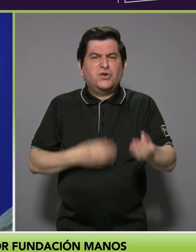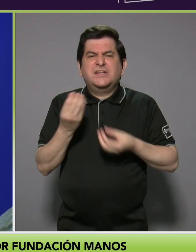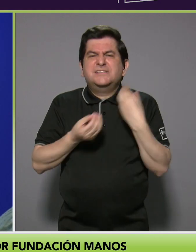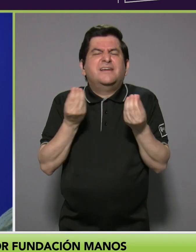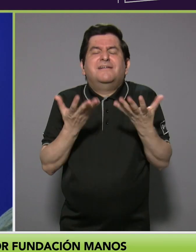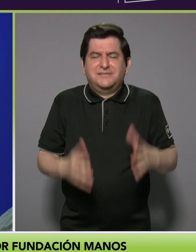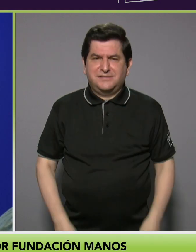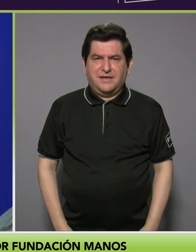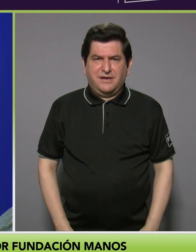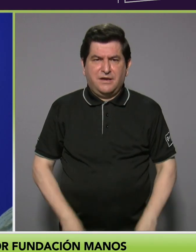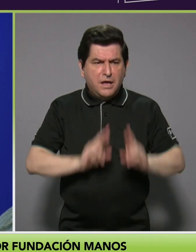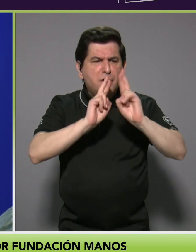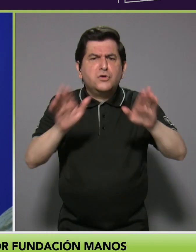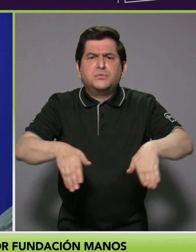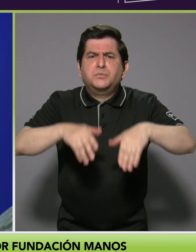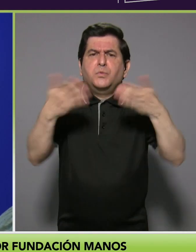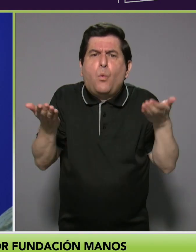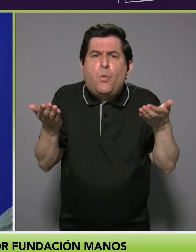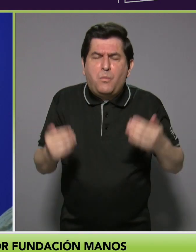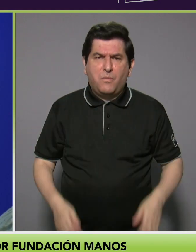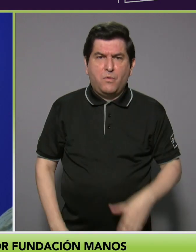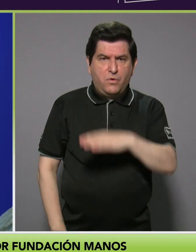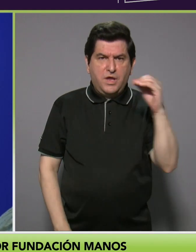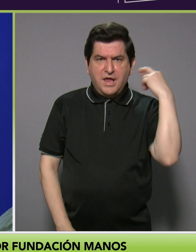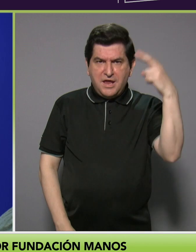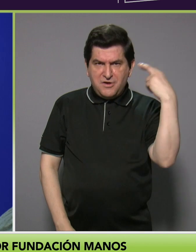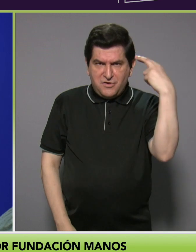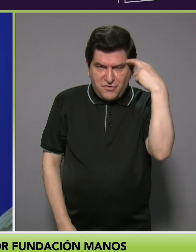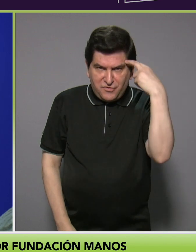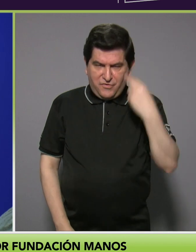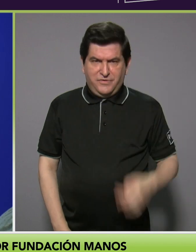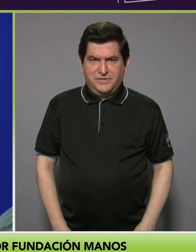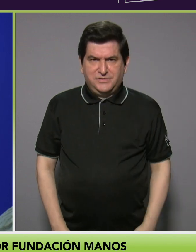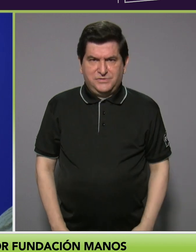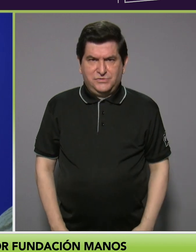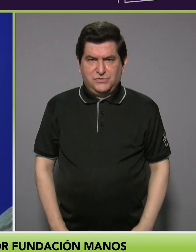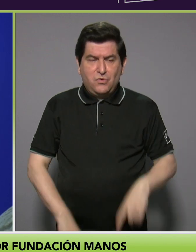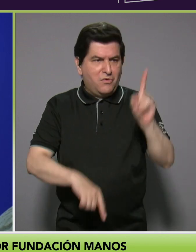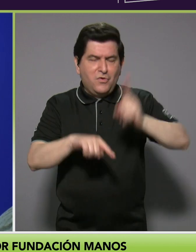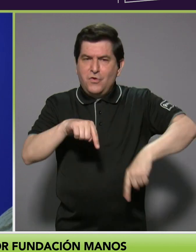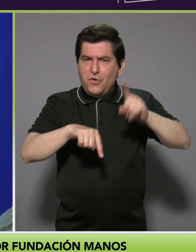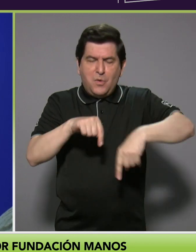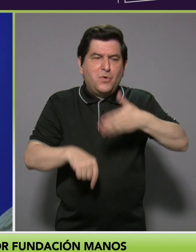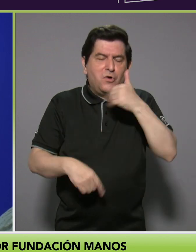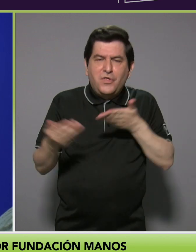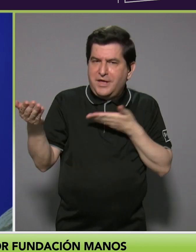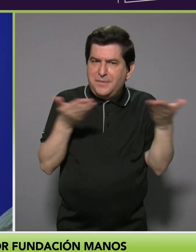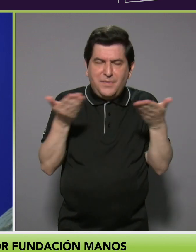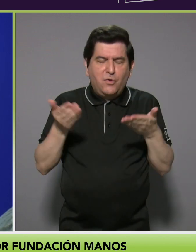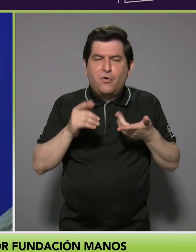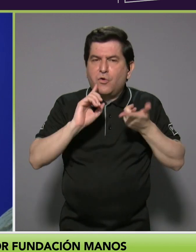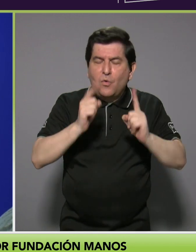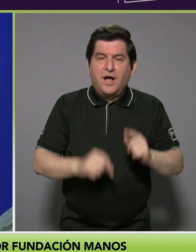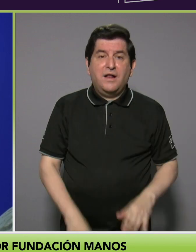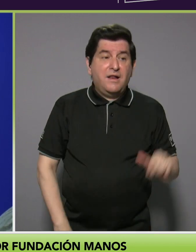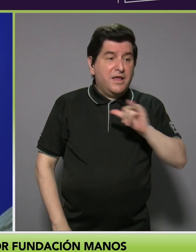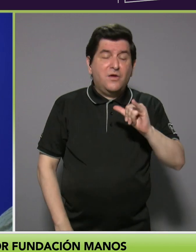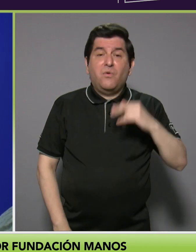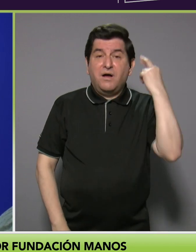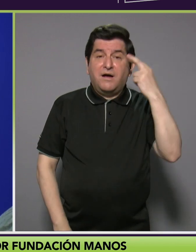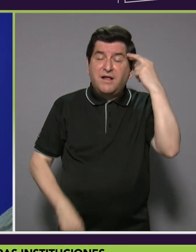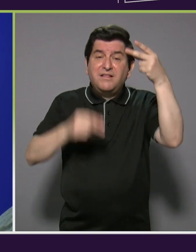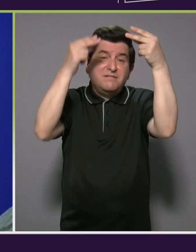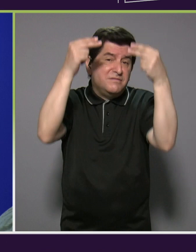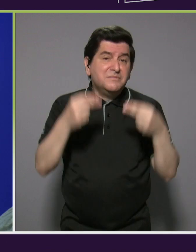las respuestas, y luego las razones por las que se dio y no se pudo dar un mejor servicio, también son razones